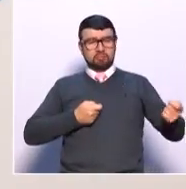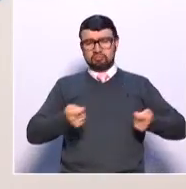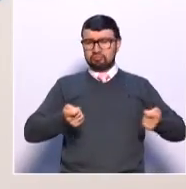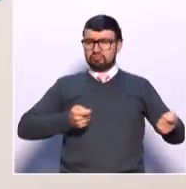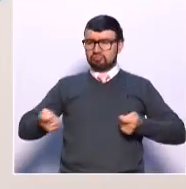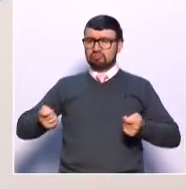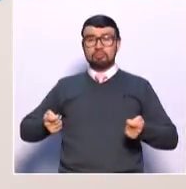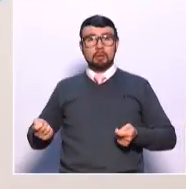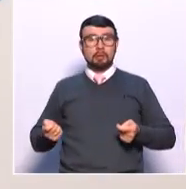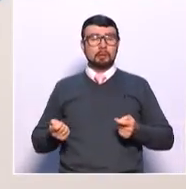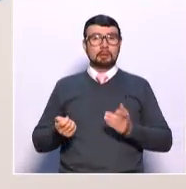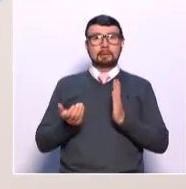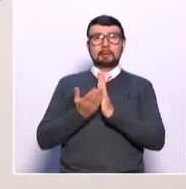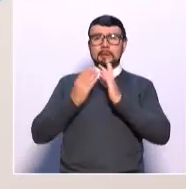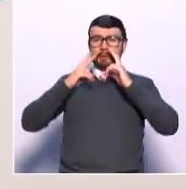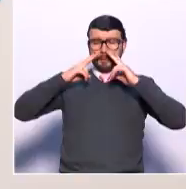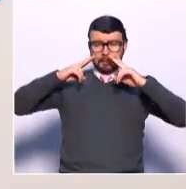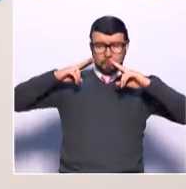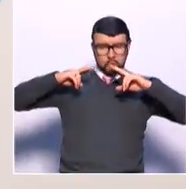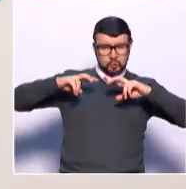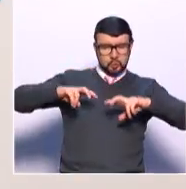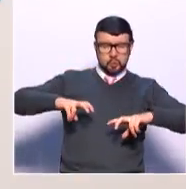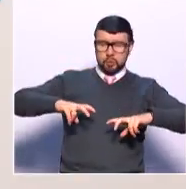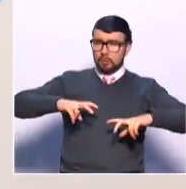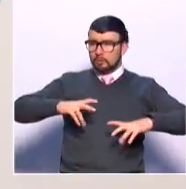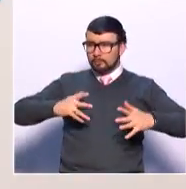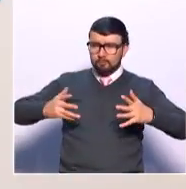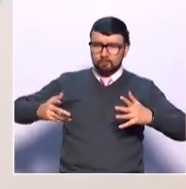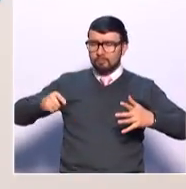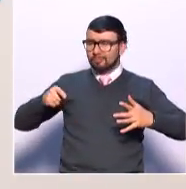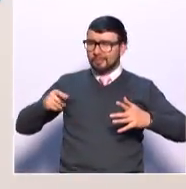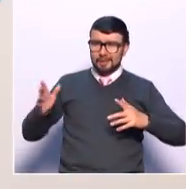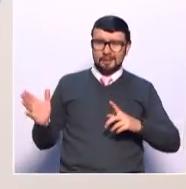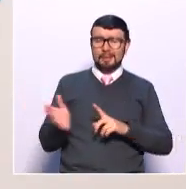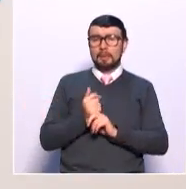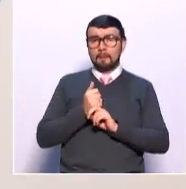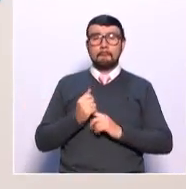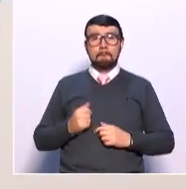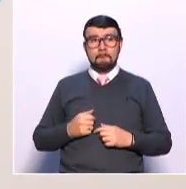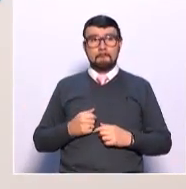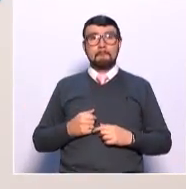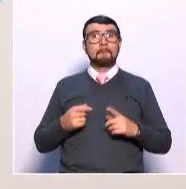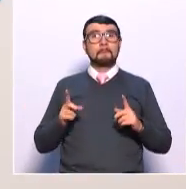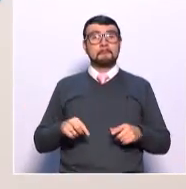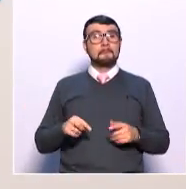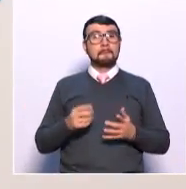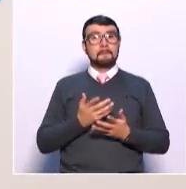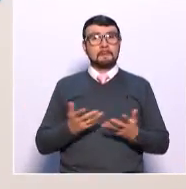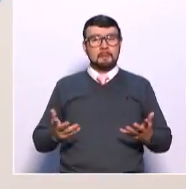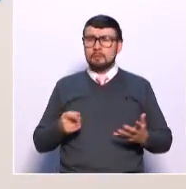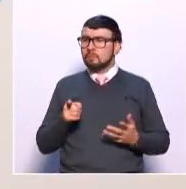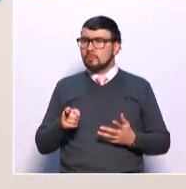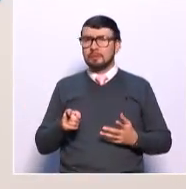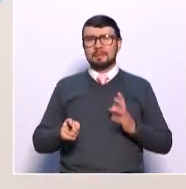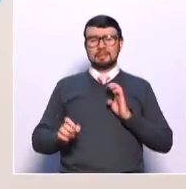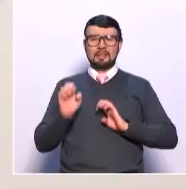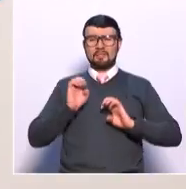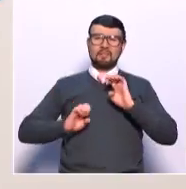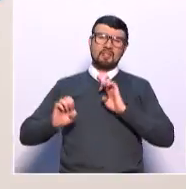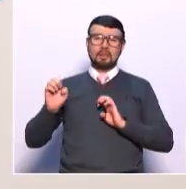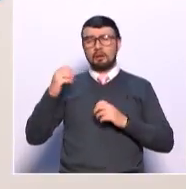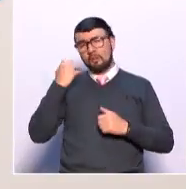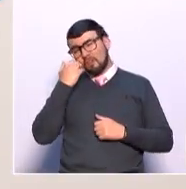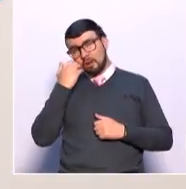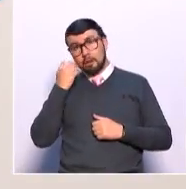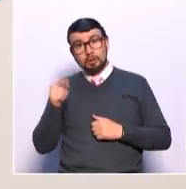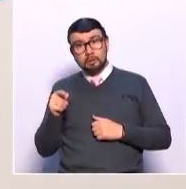hay que estudiar la persona con cuidado hay cosas por ejemplo que afecta a las defensas y una de ellas es la anemia